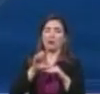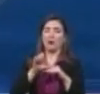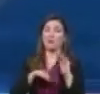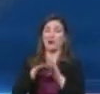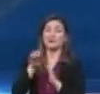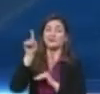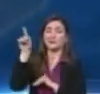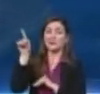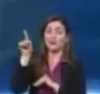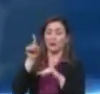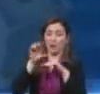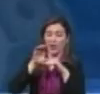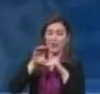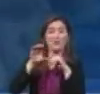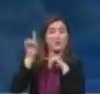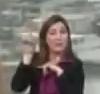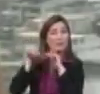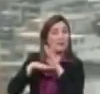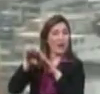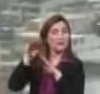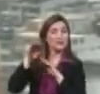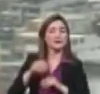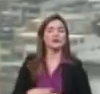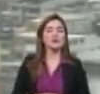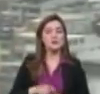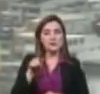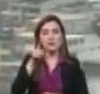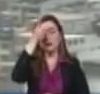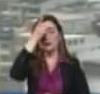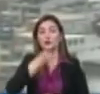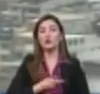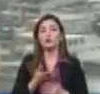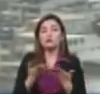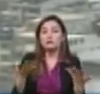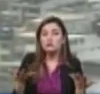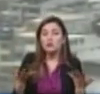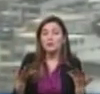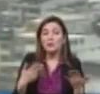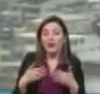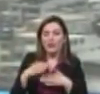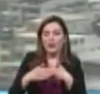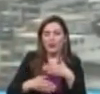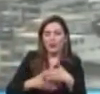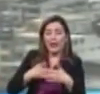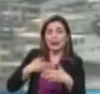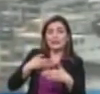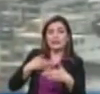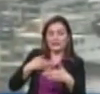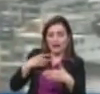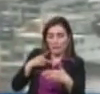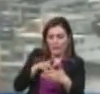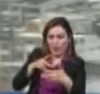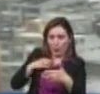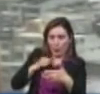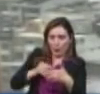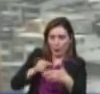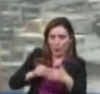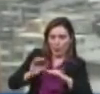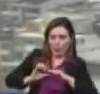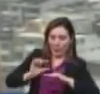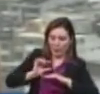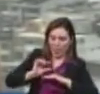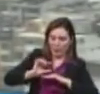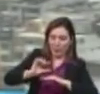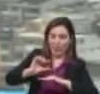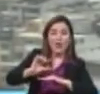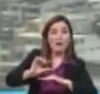alcanzó más de 110 millones de dólares. Pero esta resolución no es retroactiva, por ende, no se devolverán los excedentes de las